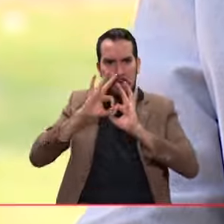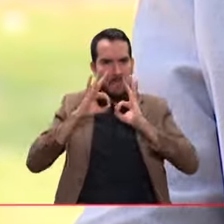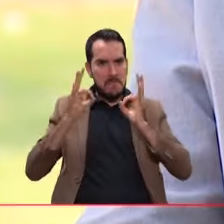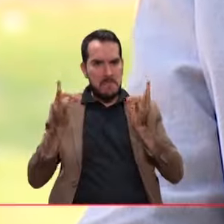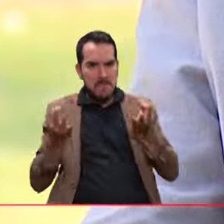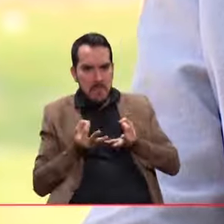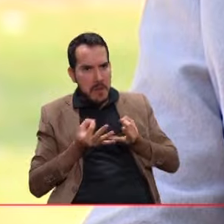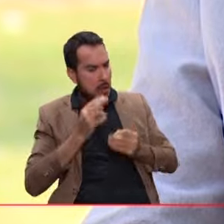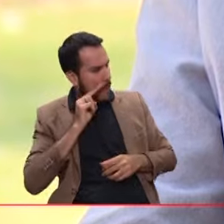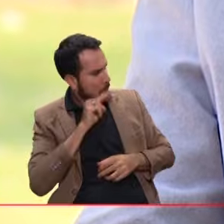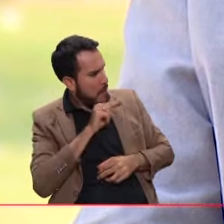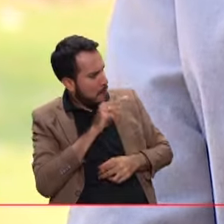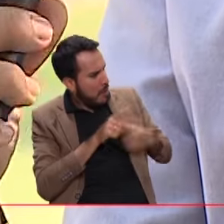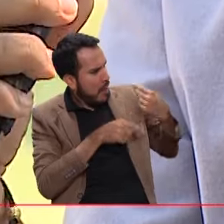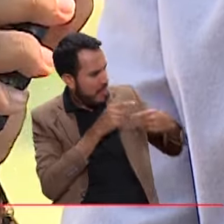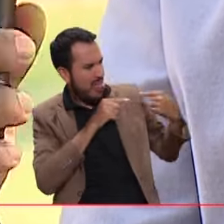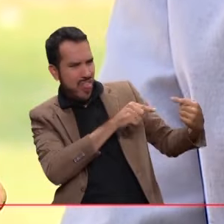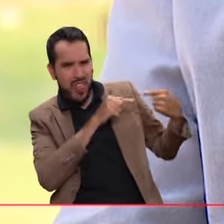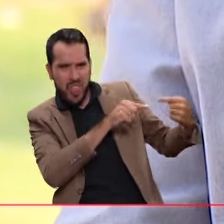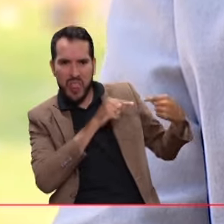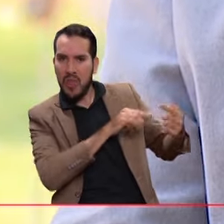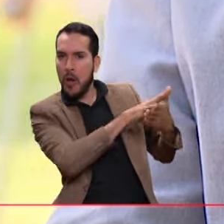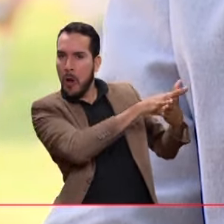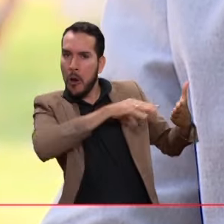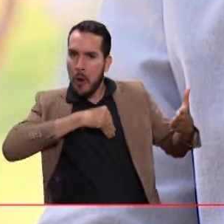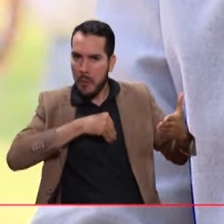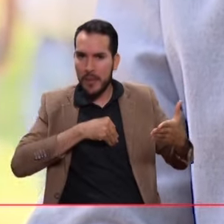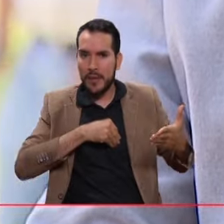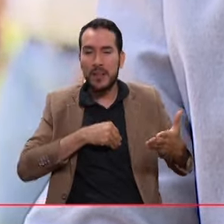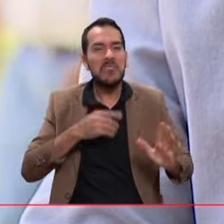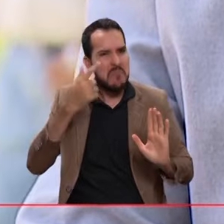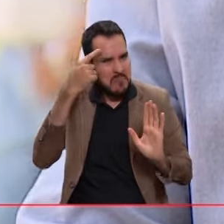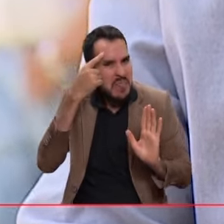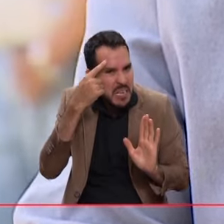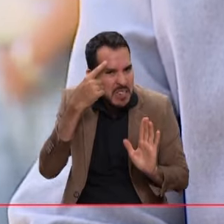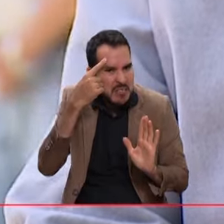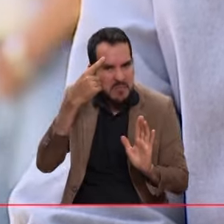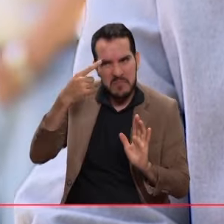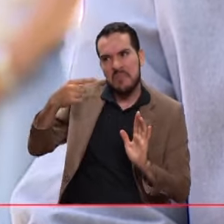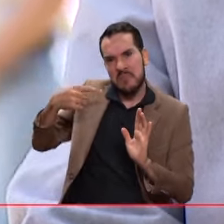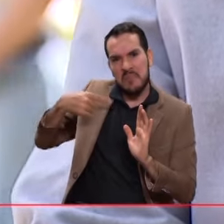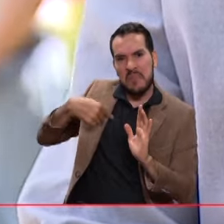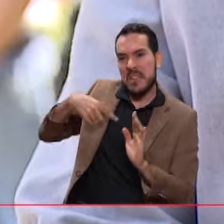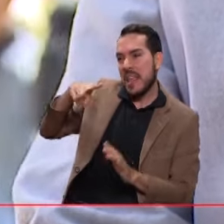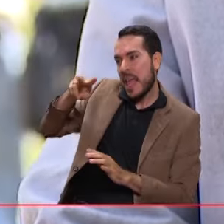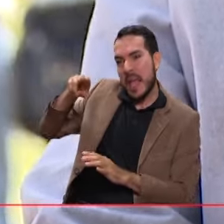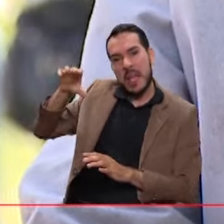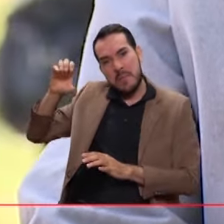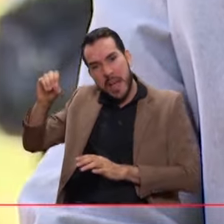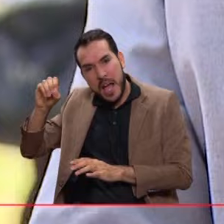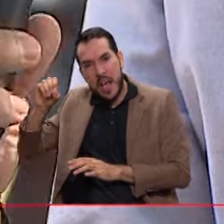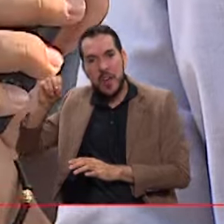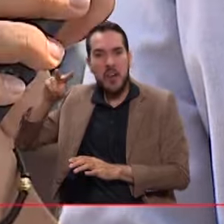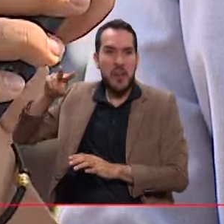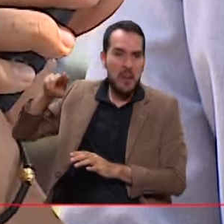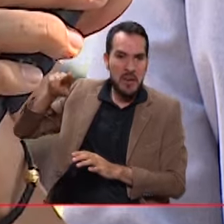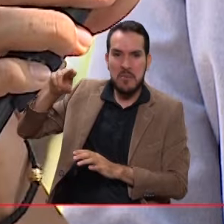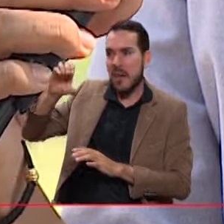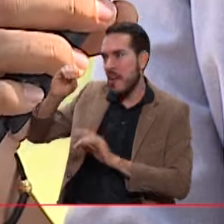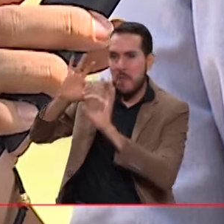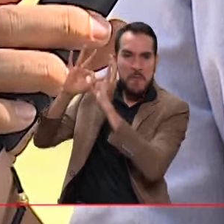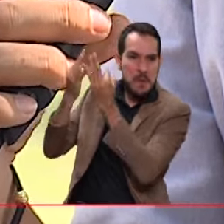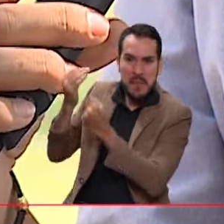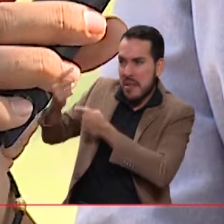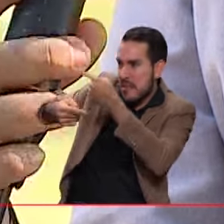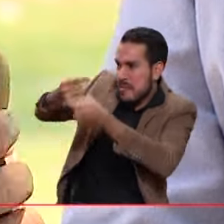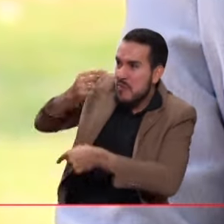que eso es de herencia. ¿Quién te lo heredó? Que empezó mi hermano, de ahí empezó mi otro hermano y ahí seguí yo. ¿Y tus hermanos qué edades tienen?